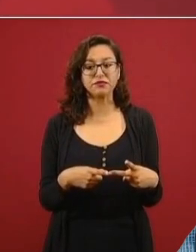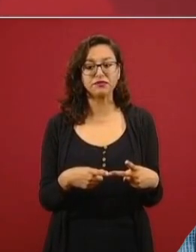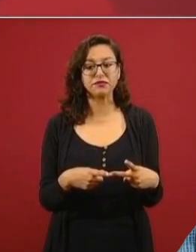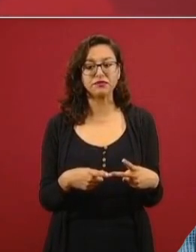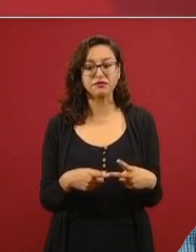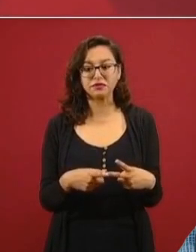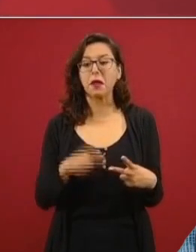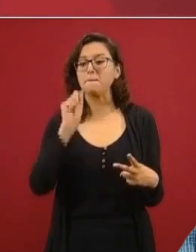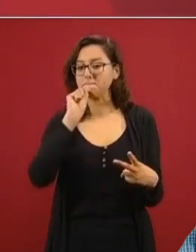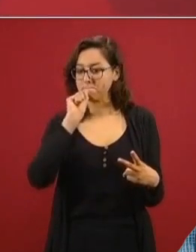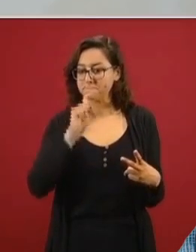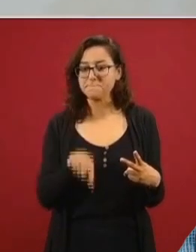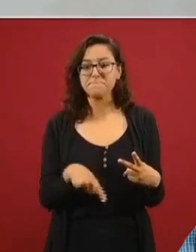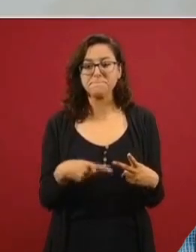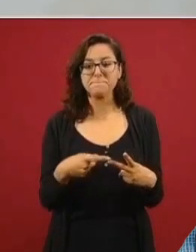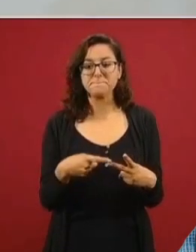también